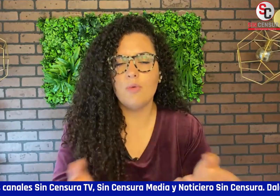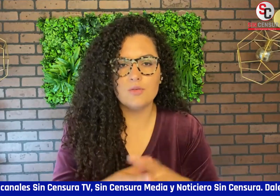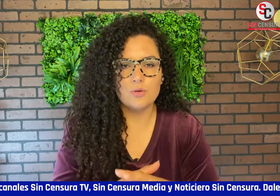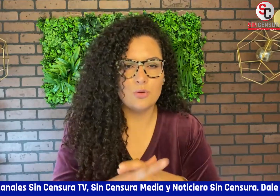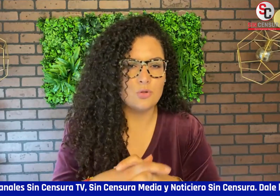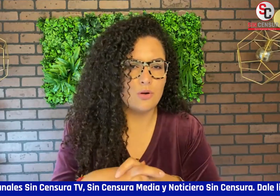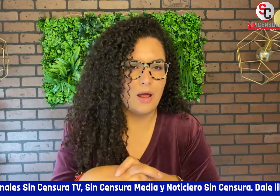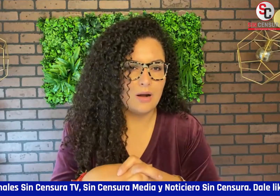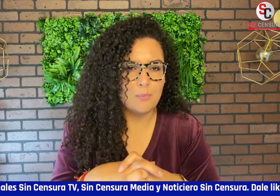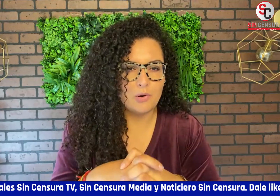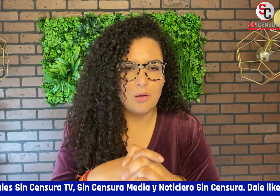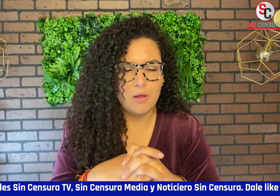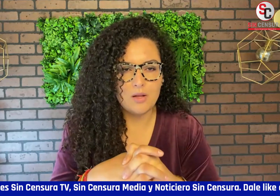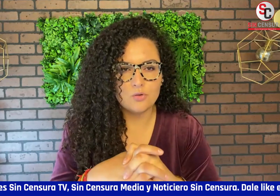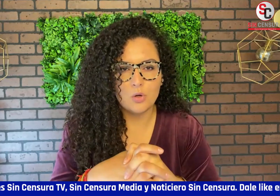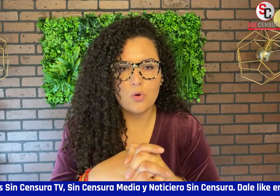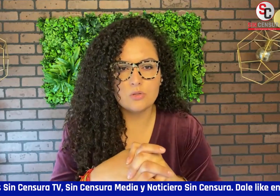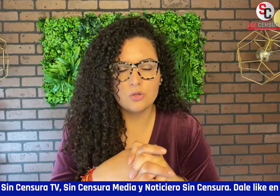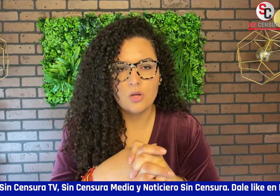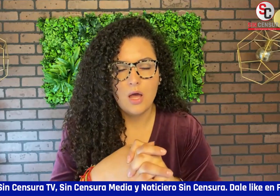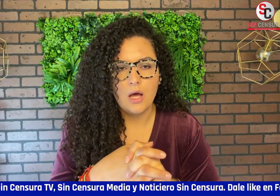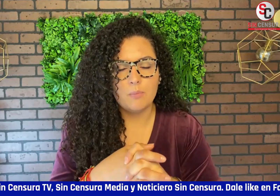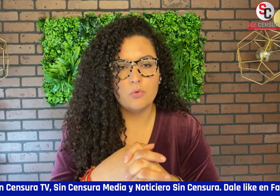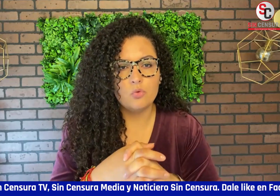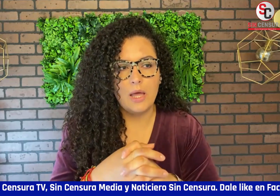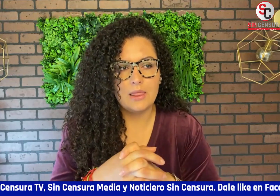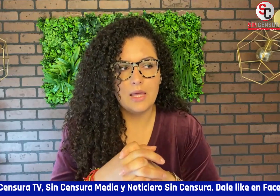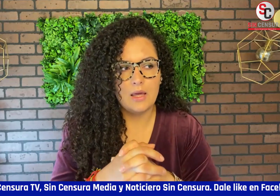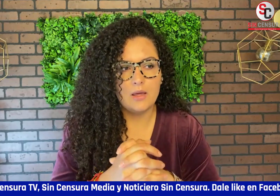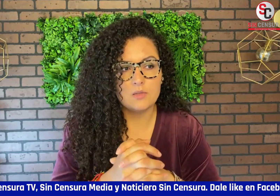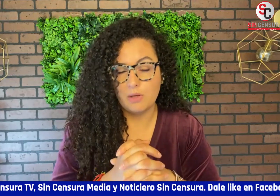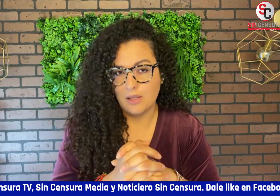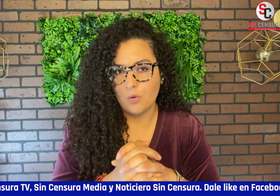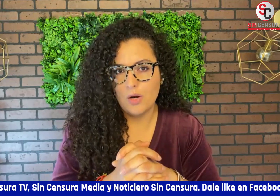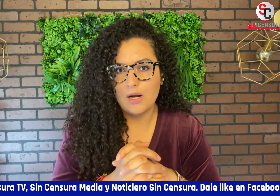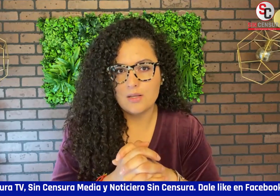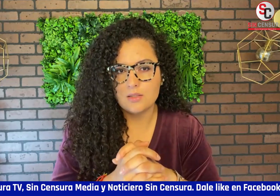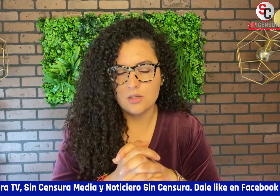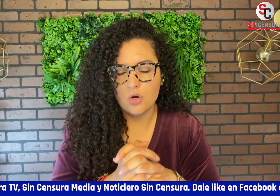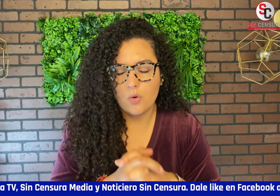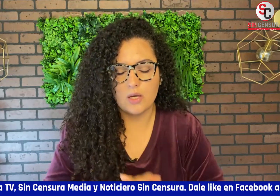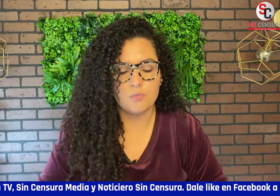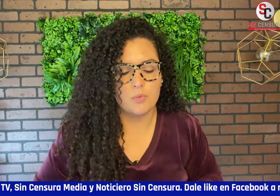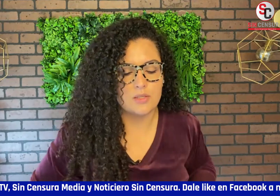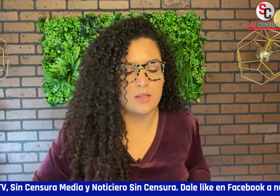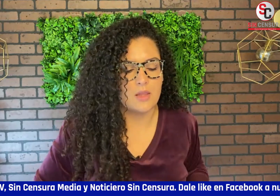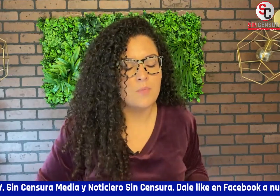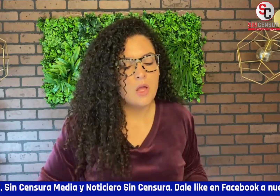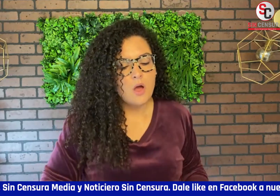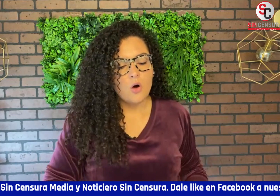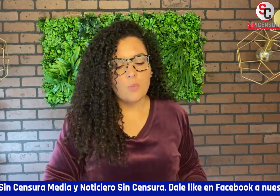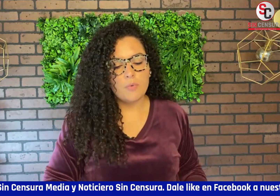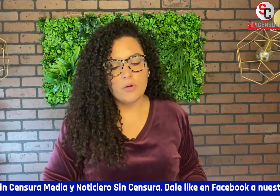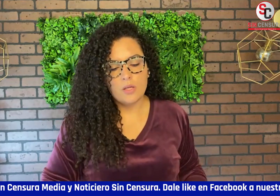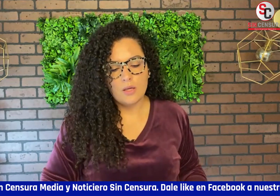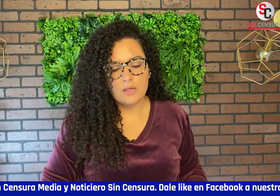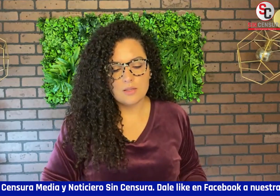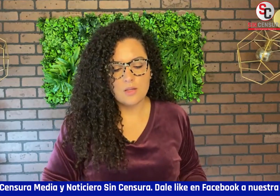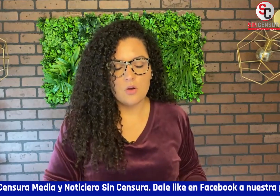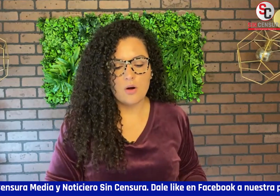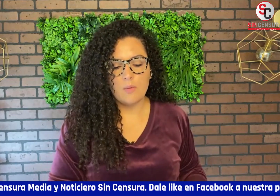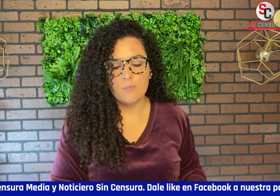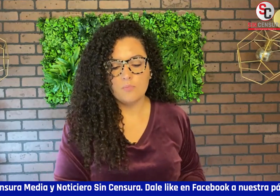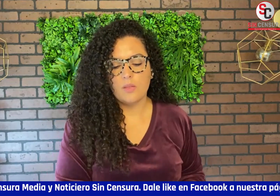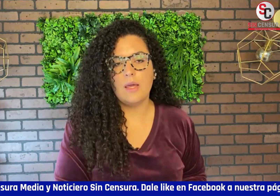Curiosa forma de solucionar el problema de los secuestros a punta de espectaculares de Showcase publicidad. Hoy por hoy,